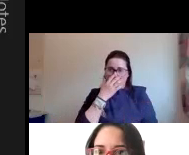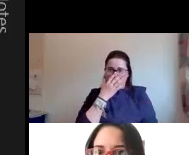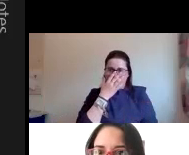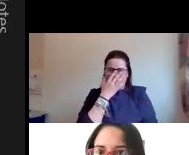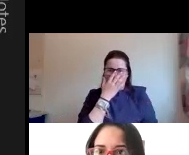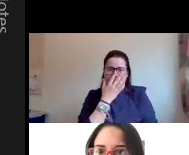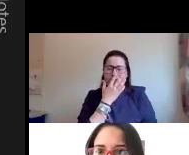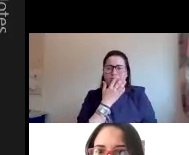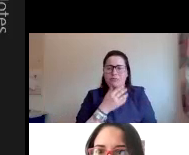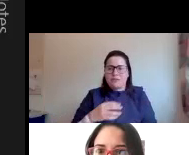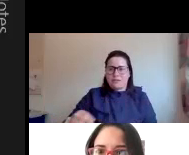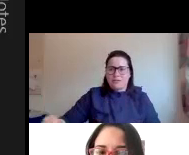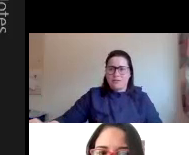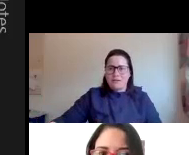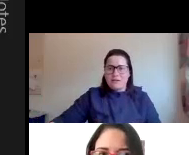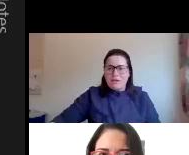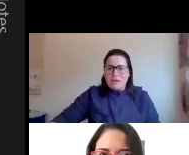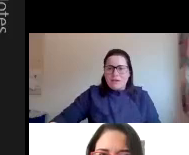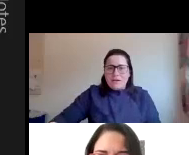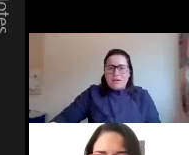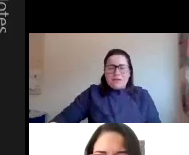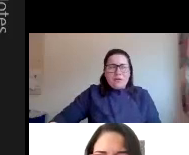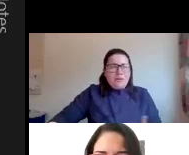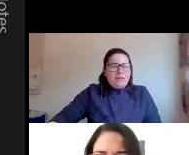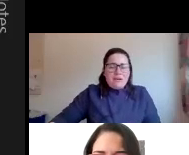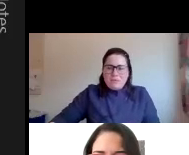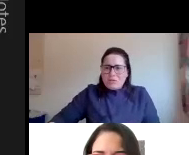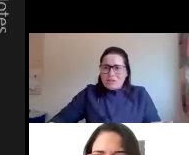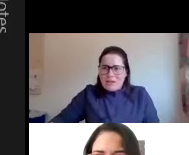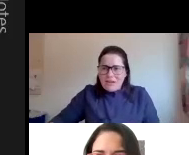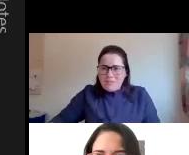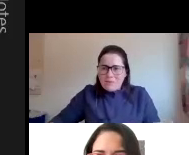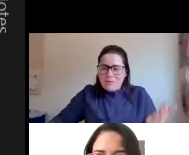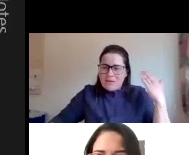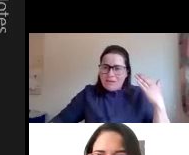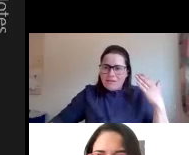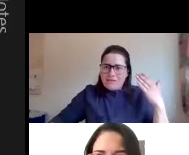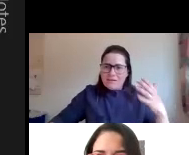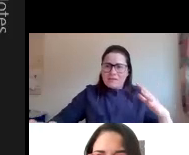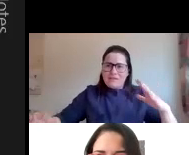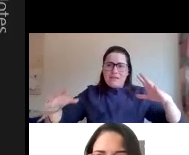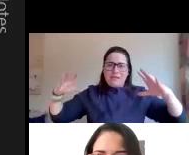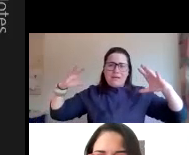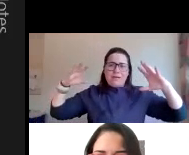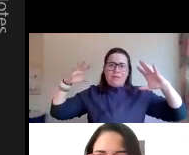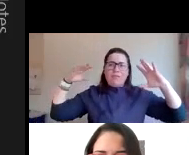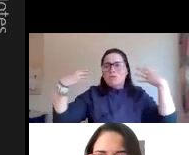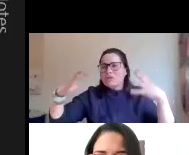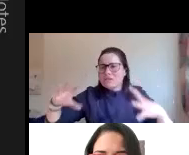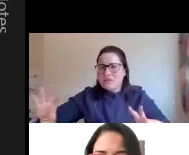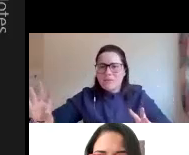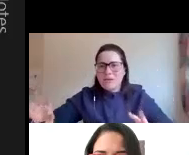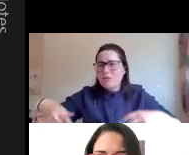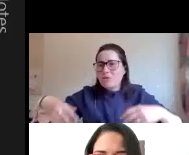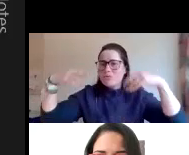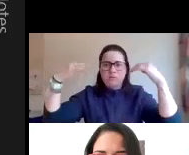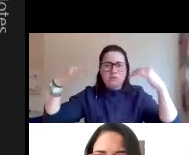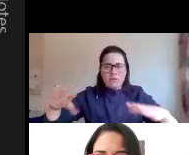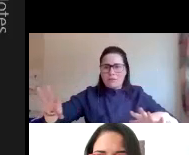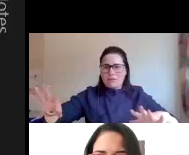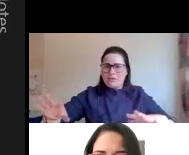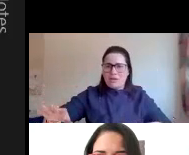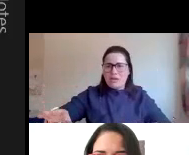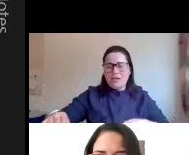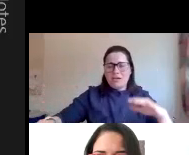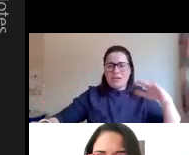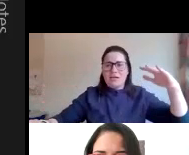ya está sufriendo de procesos de eutrofización. No voy a entrar en mucho detalle, pero imagínense si entra un montón de sedimento, un montón